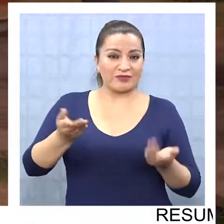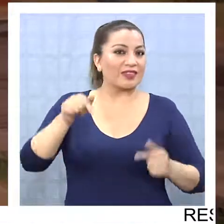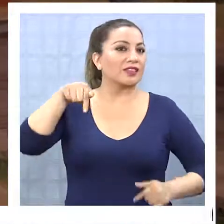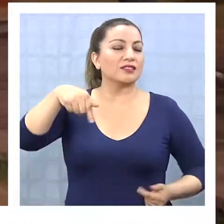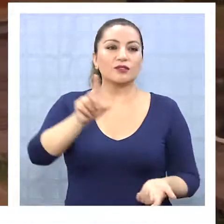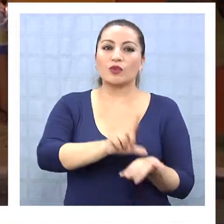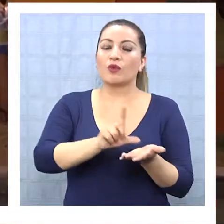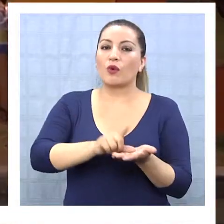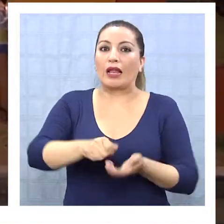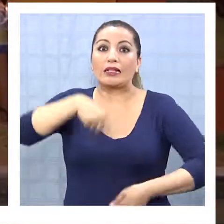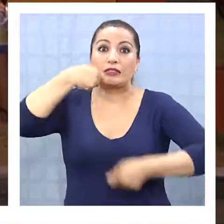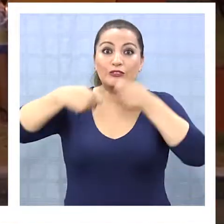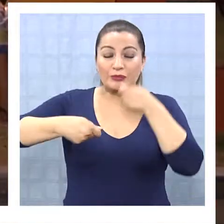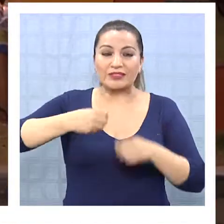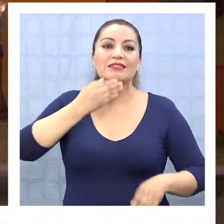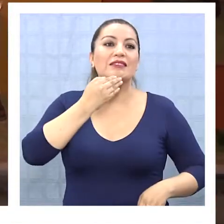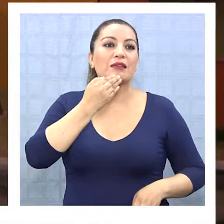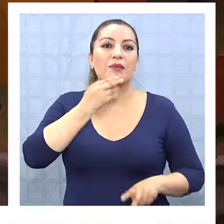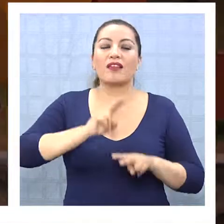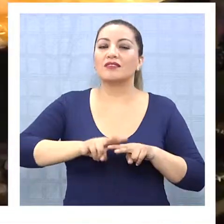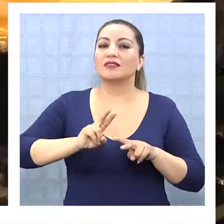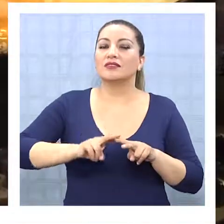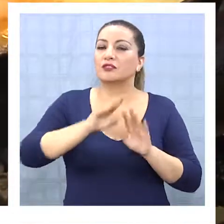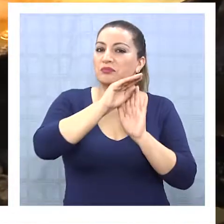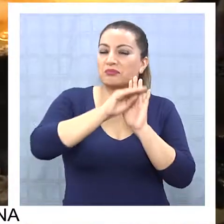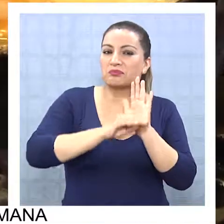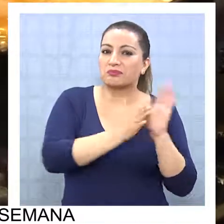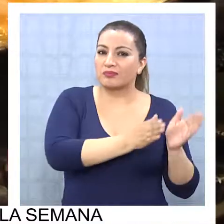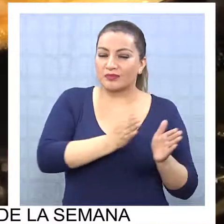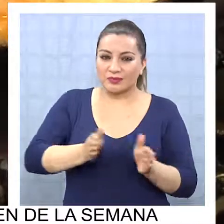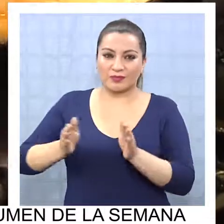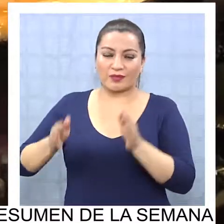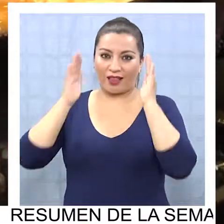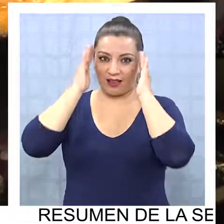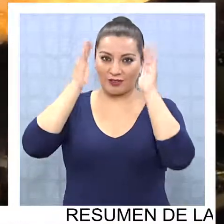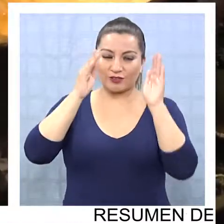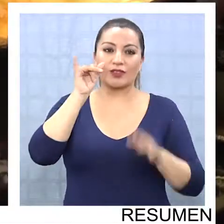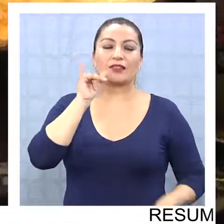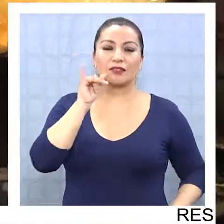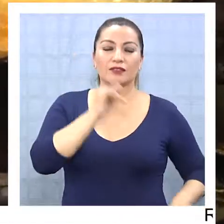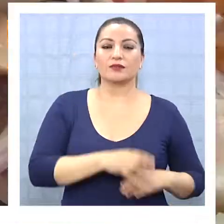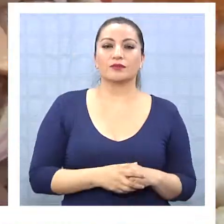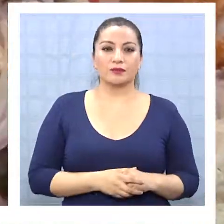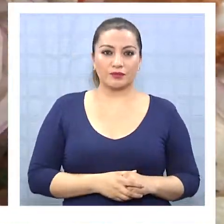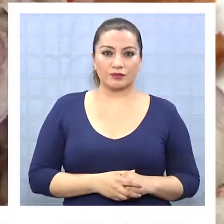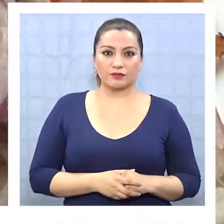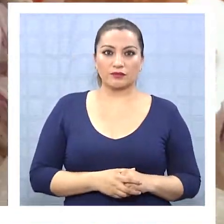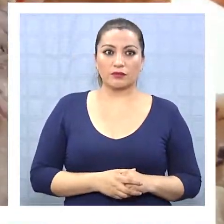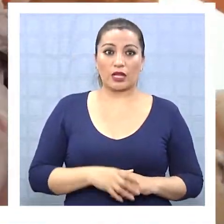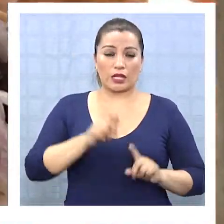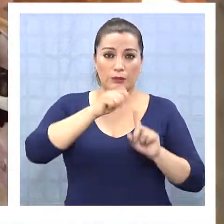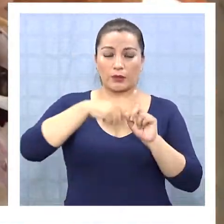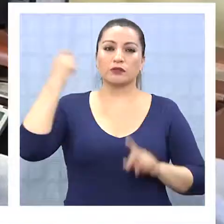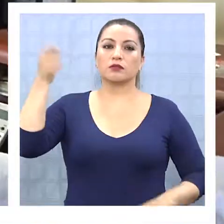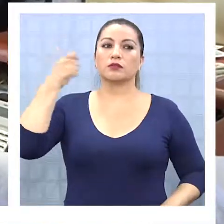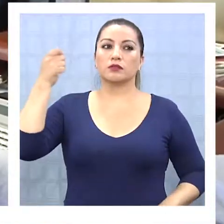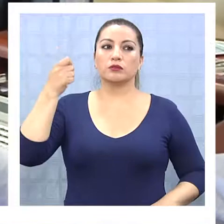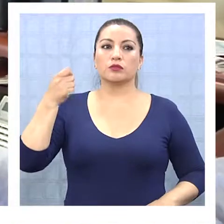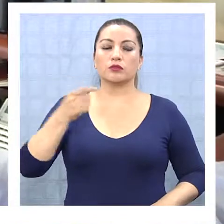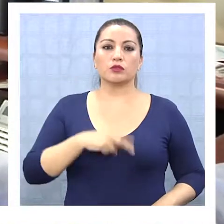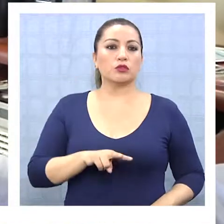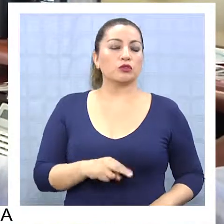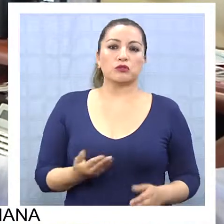lo que hace que sectores gastronómicos también se programen para ser parte de la atención local. Después del 18 de septiembre